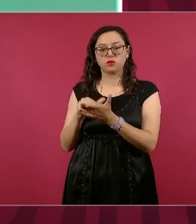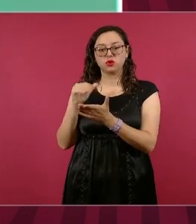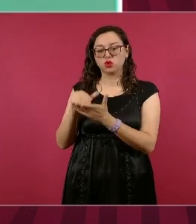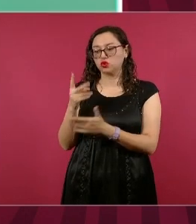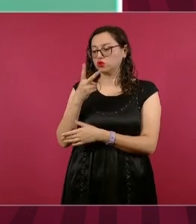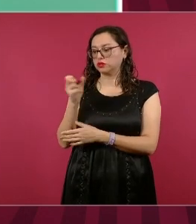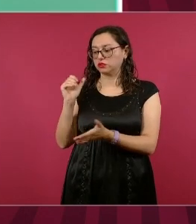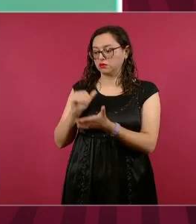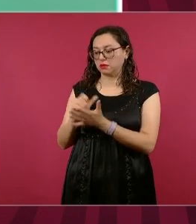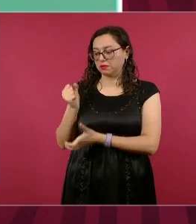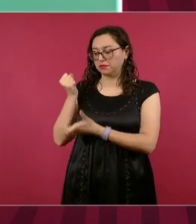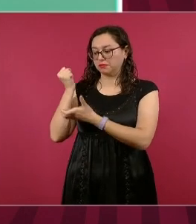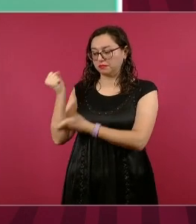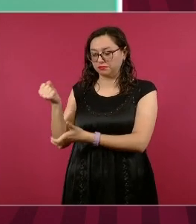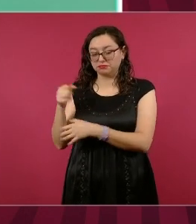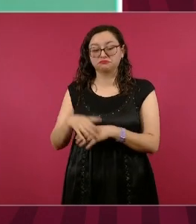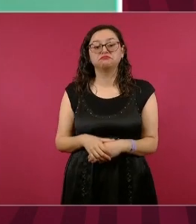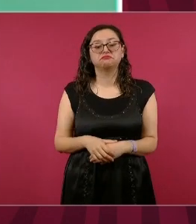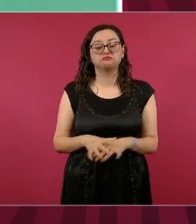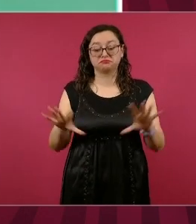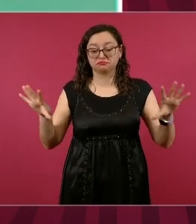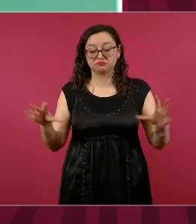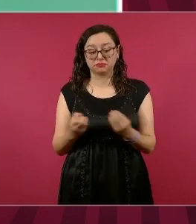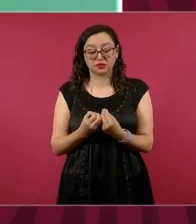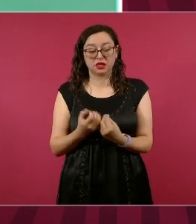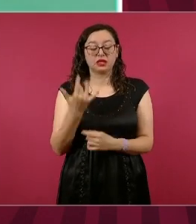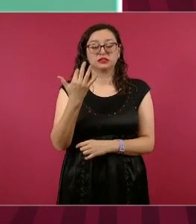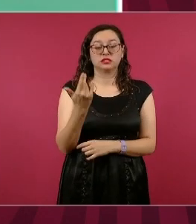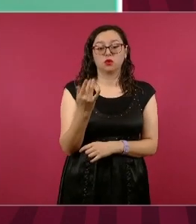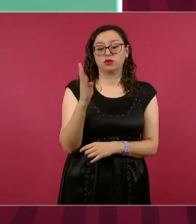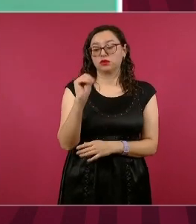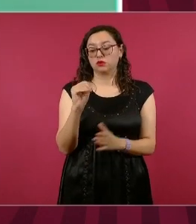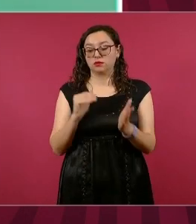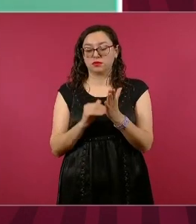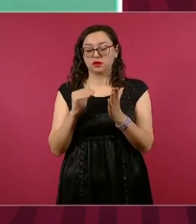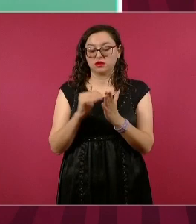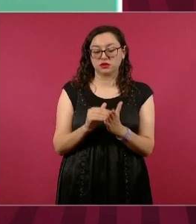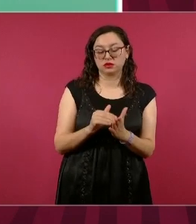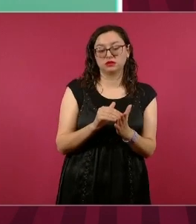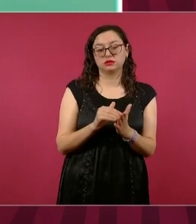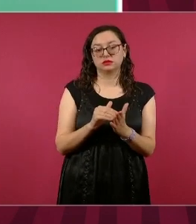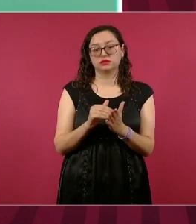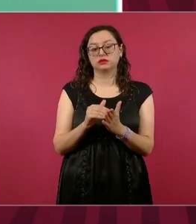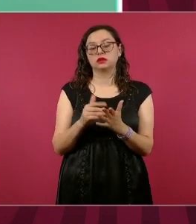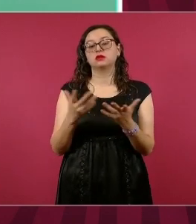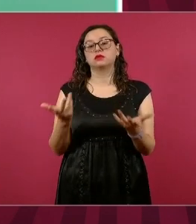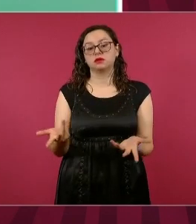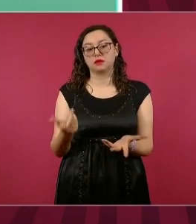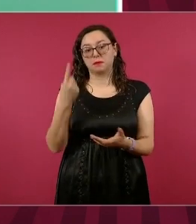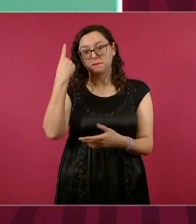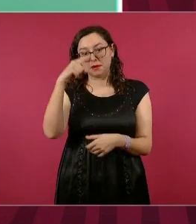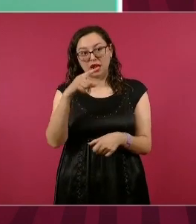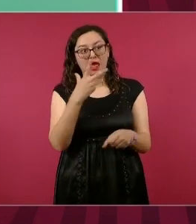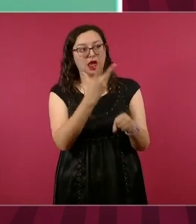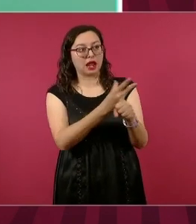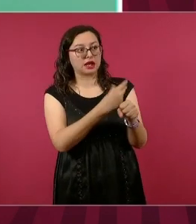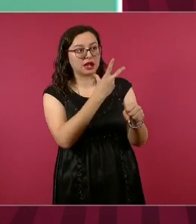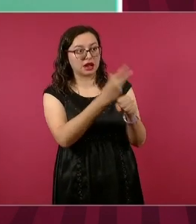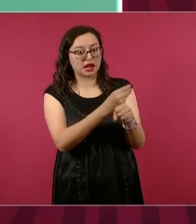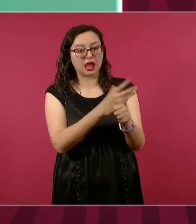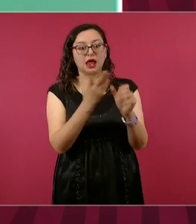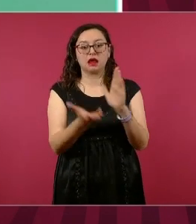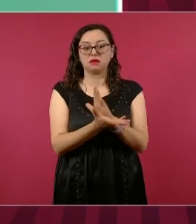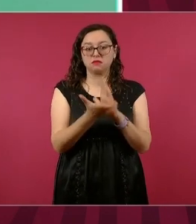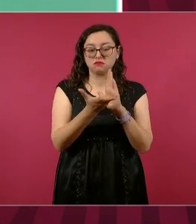estos comités se les estarán entregando un total de 59 millones 400 mil pesos para infraestructura, equipo